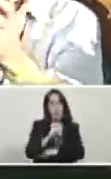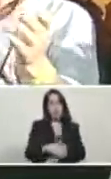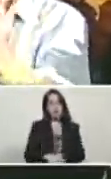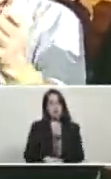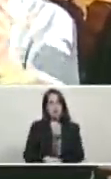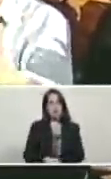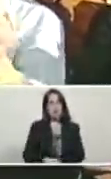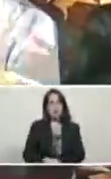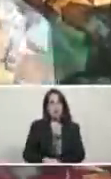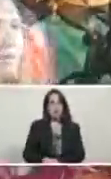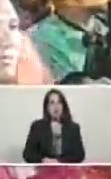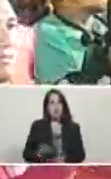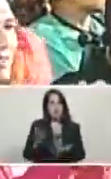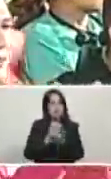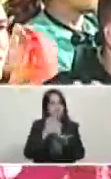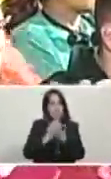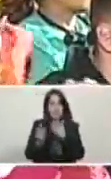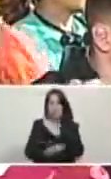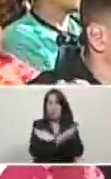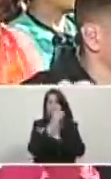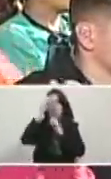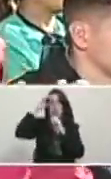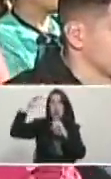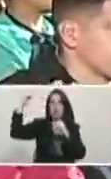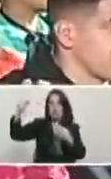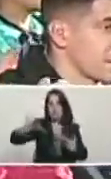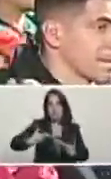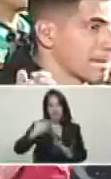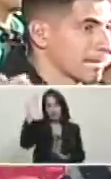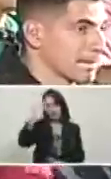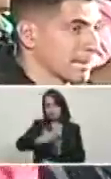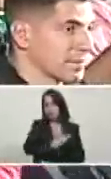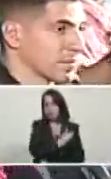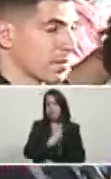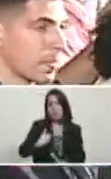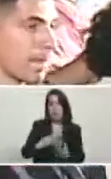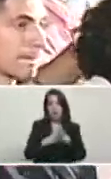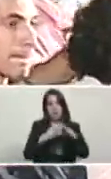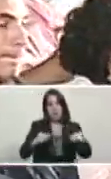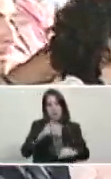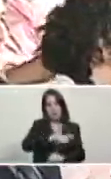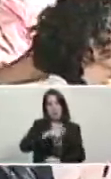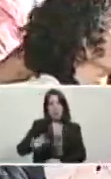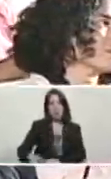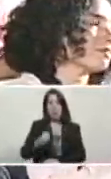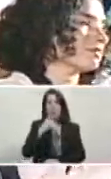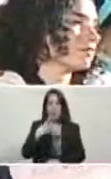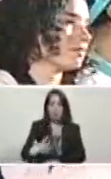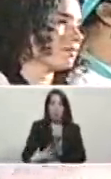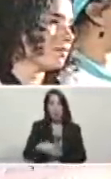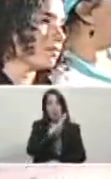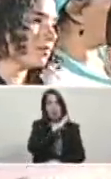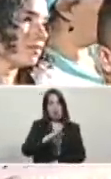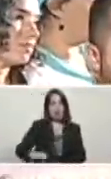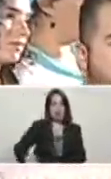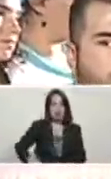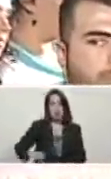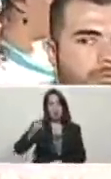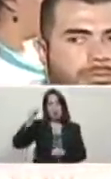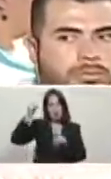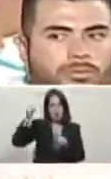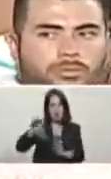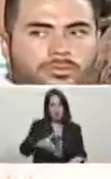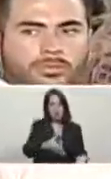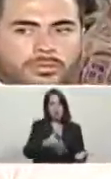y nos protege y nos bendice a todos a los buenos samaritanos y a los cristianos nos bendice nos